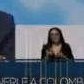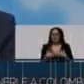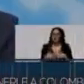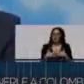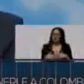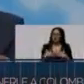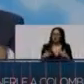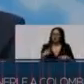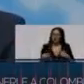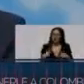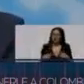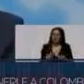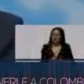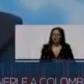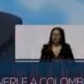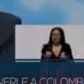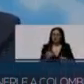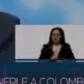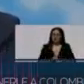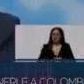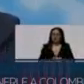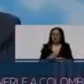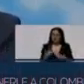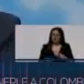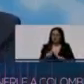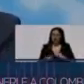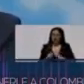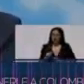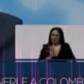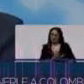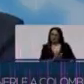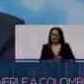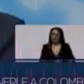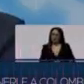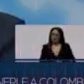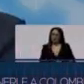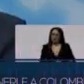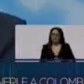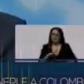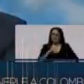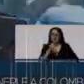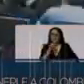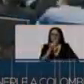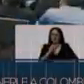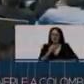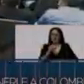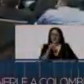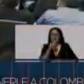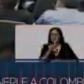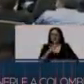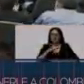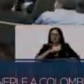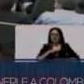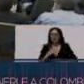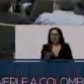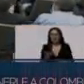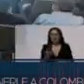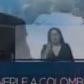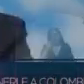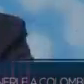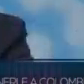el señor Putin, que dice Browder es el hombre más rico del mundo. Claro, por interpuesta